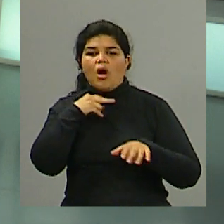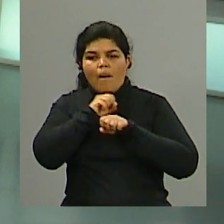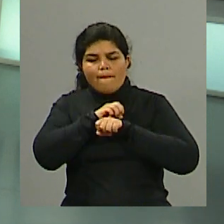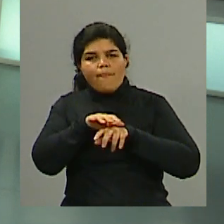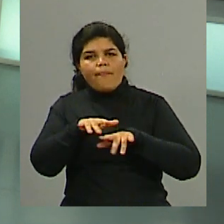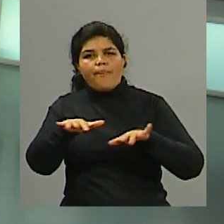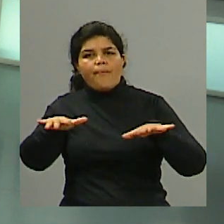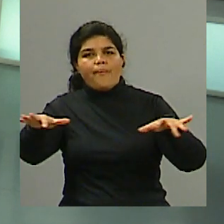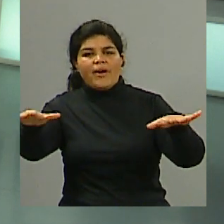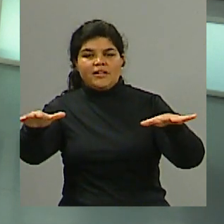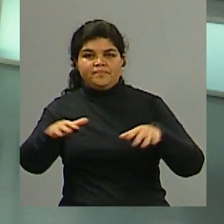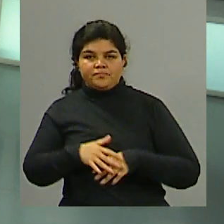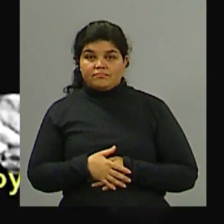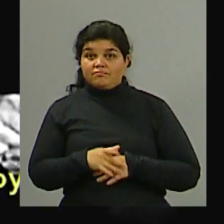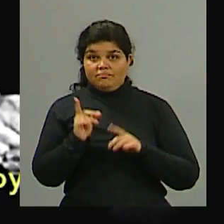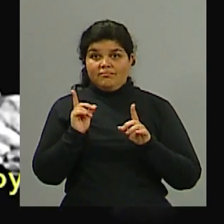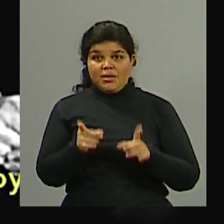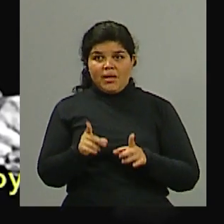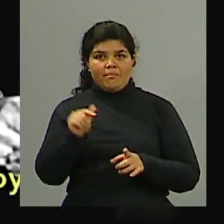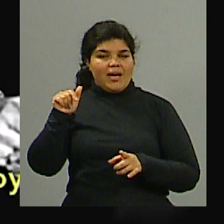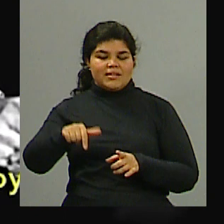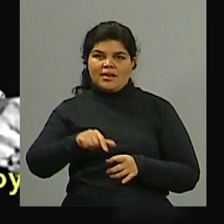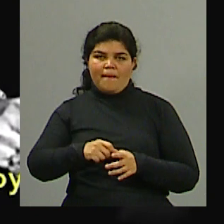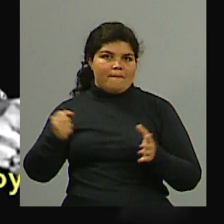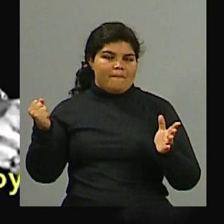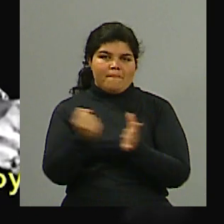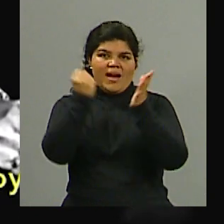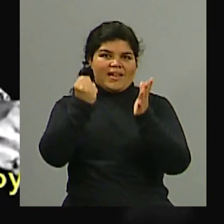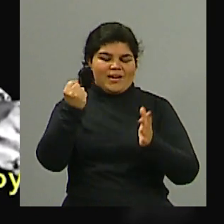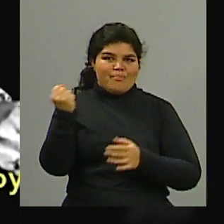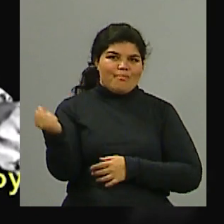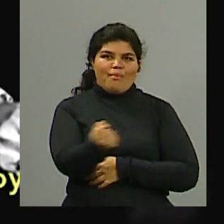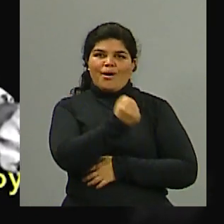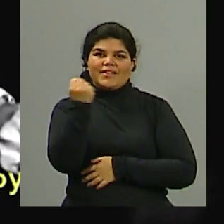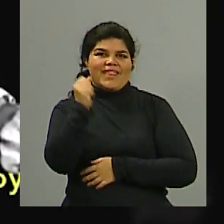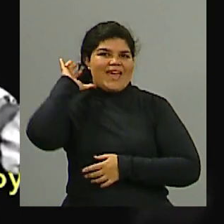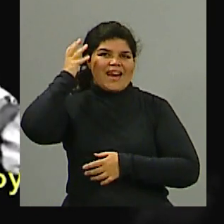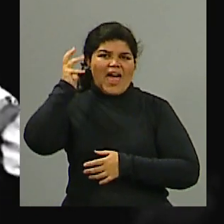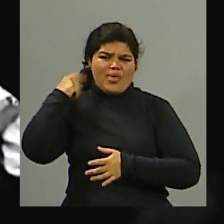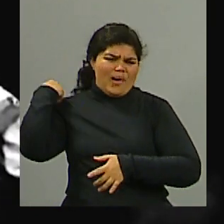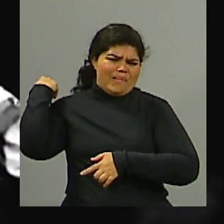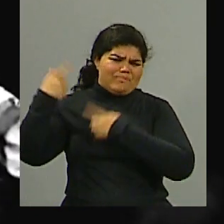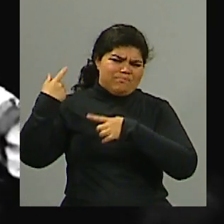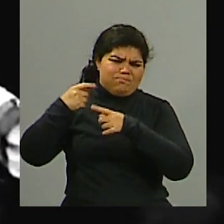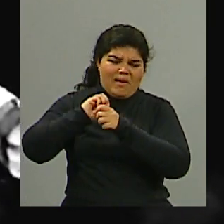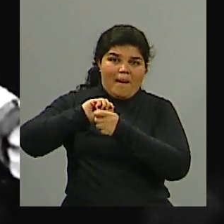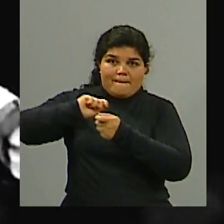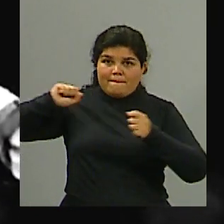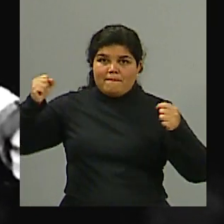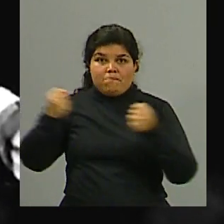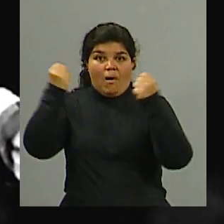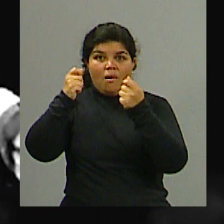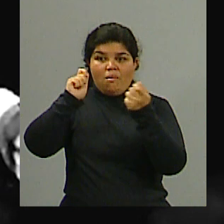que verdaderamente fue la revolución de la radio. Sinceramente fue la revolución de la radio. No hubo mucha gente que la